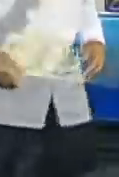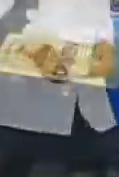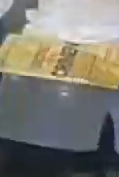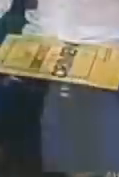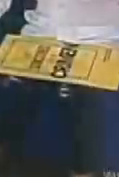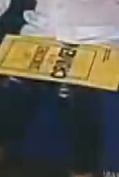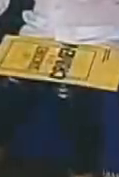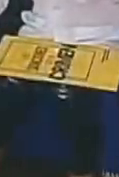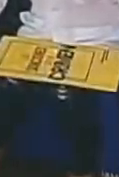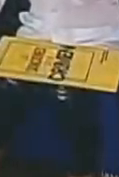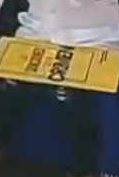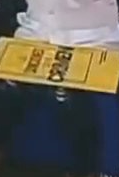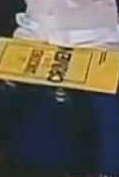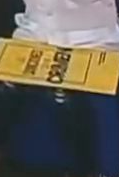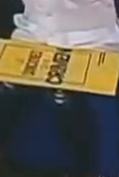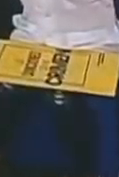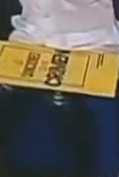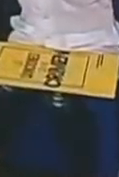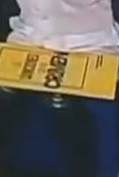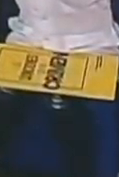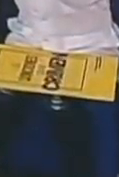Felicidades. Bueno, nuestro saludo.